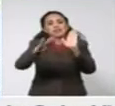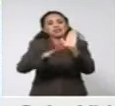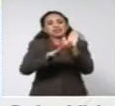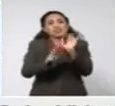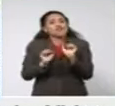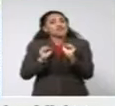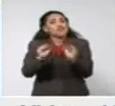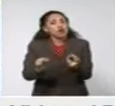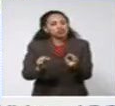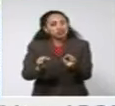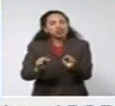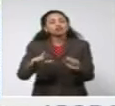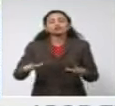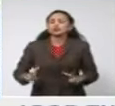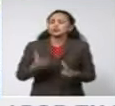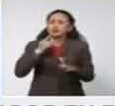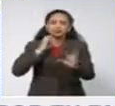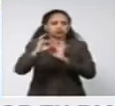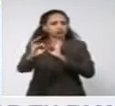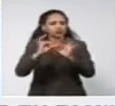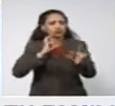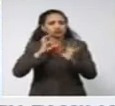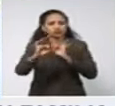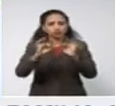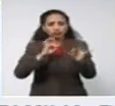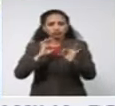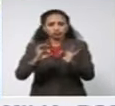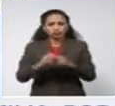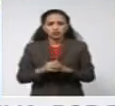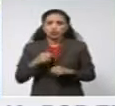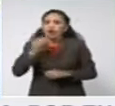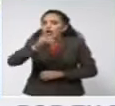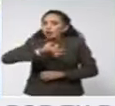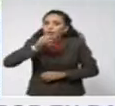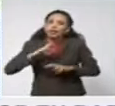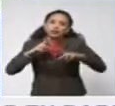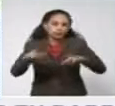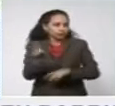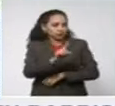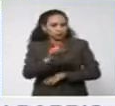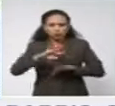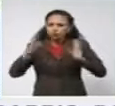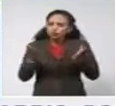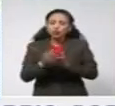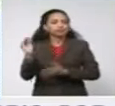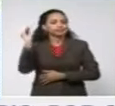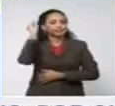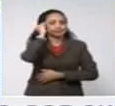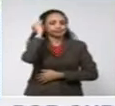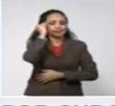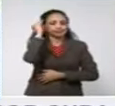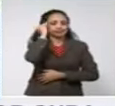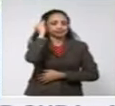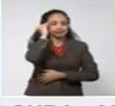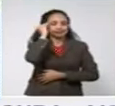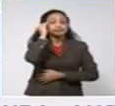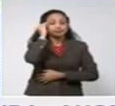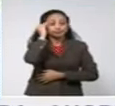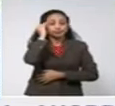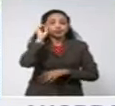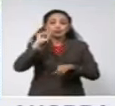de protección, que no tengo que explicarlas, son más que conocidas, porque hay una